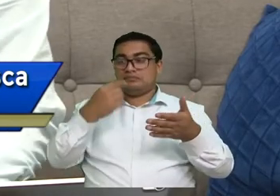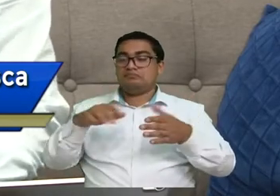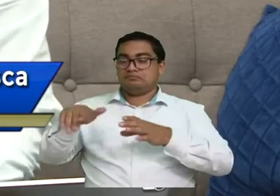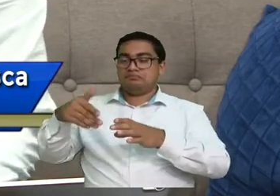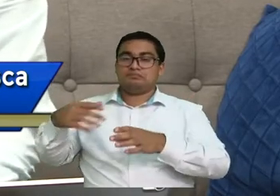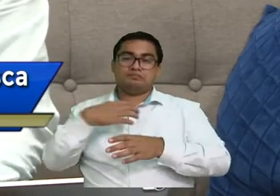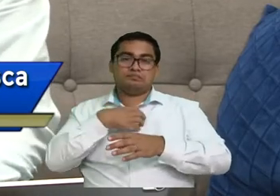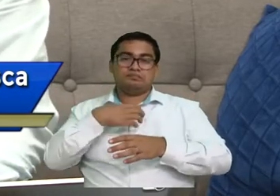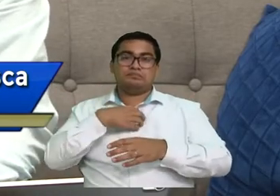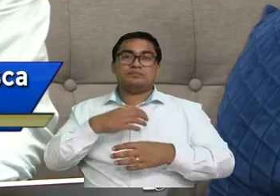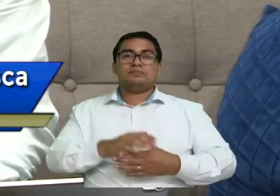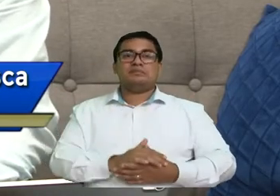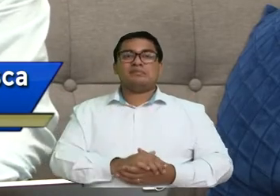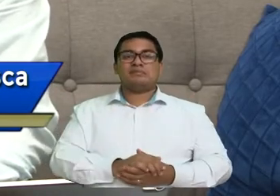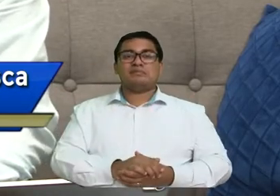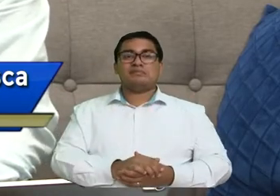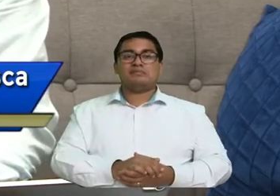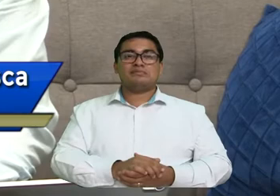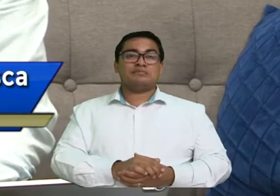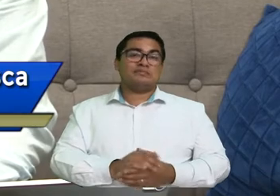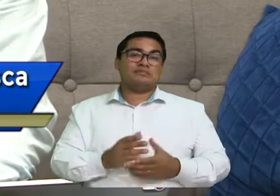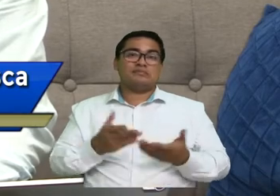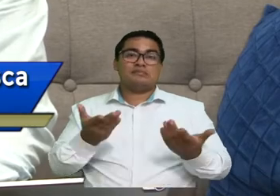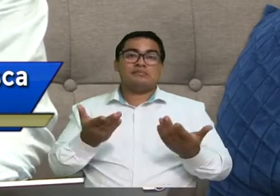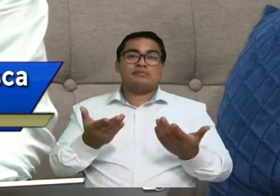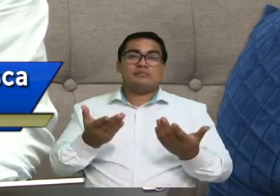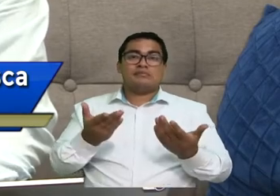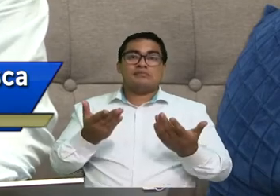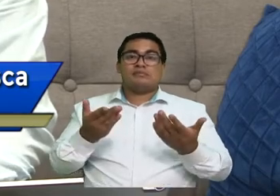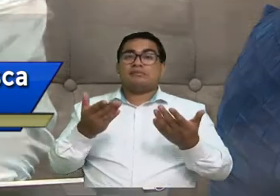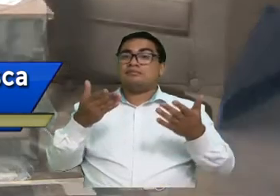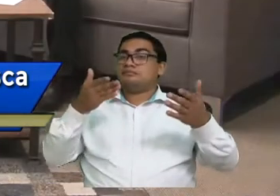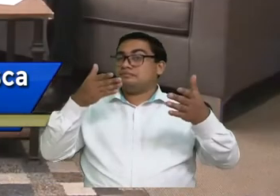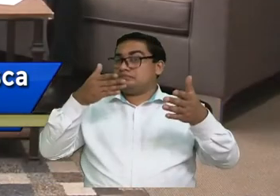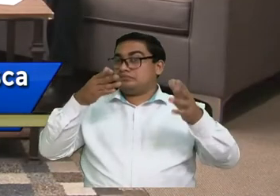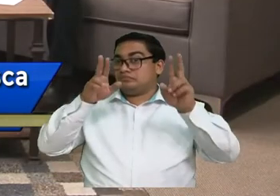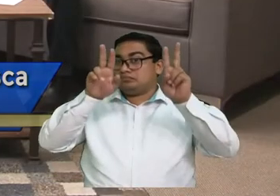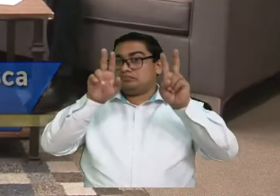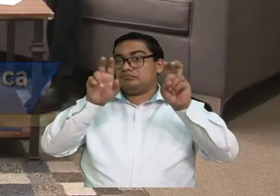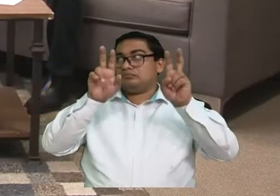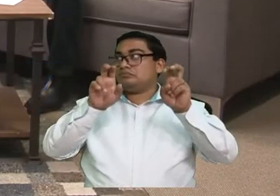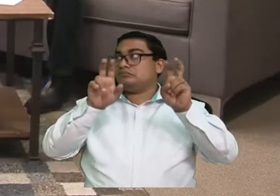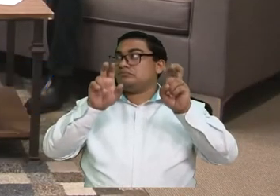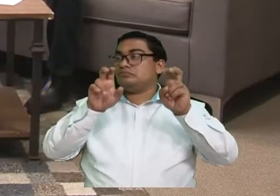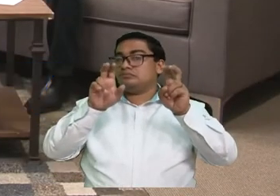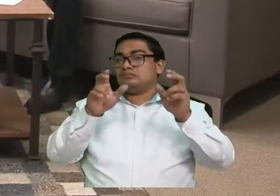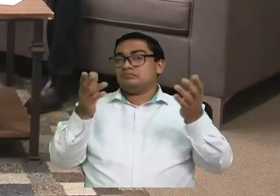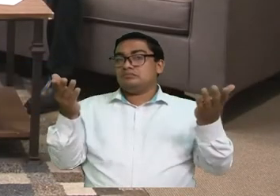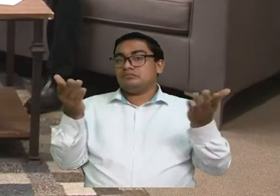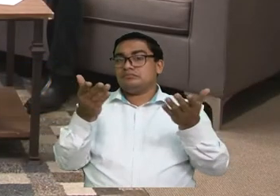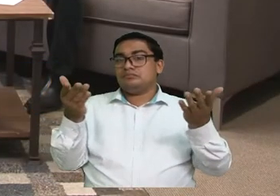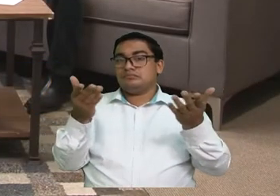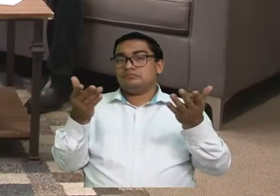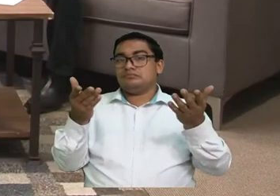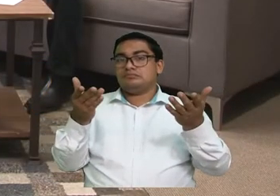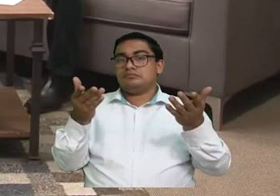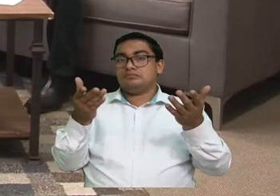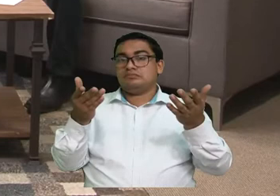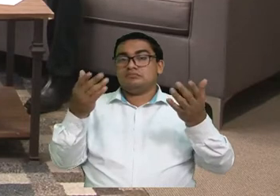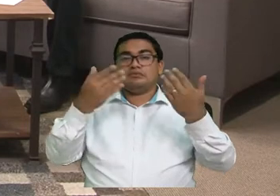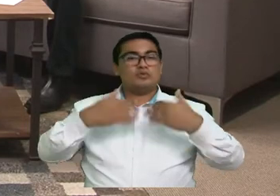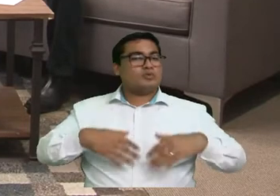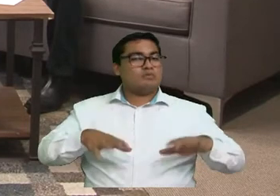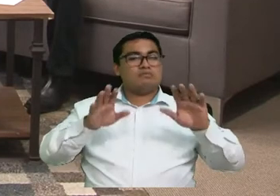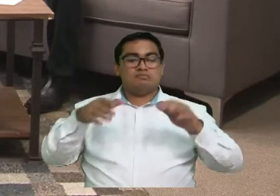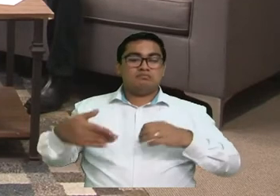prepararlo. Claro que sí, porque de repente, y solo para hacer una pausa sobre ese tema, a veces sabemos cómo preparar normalmente